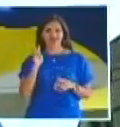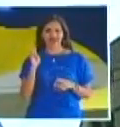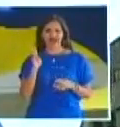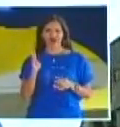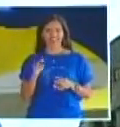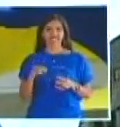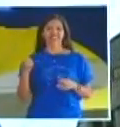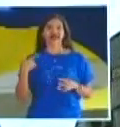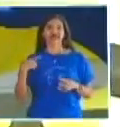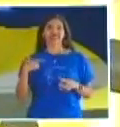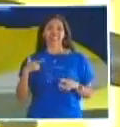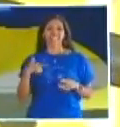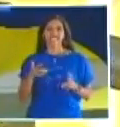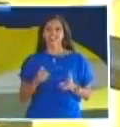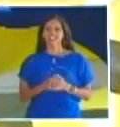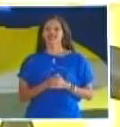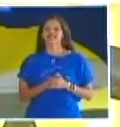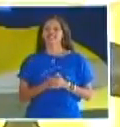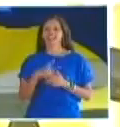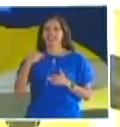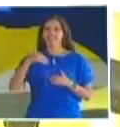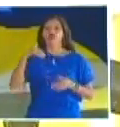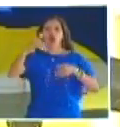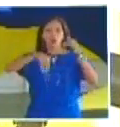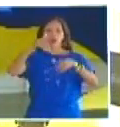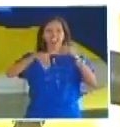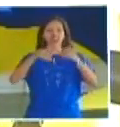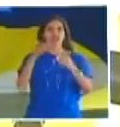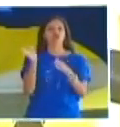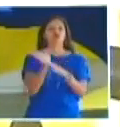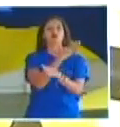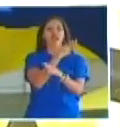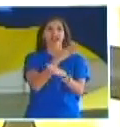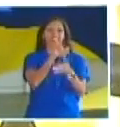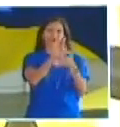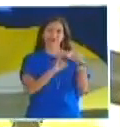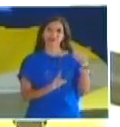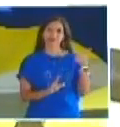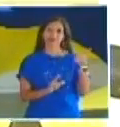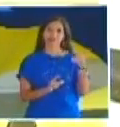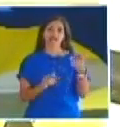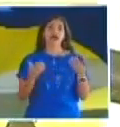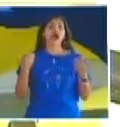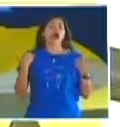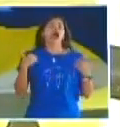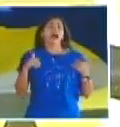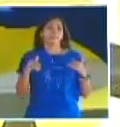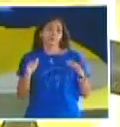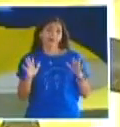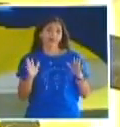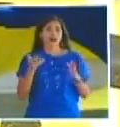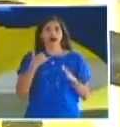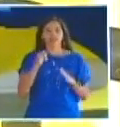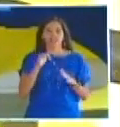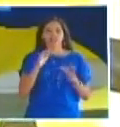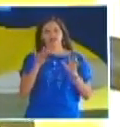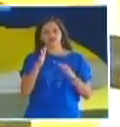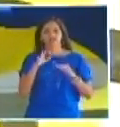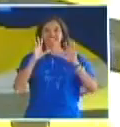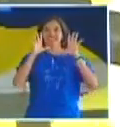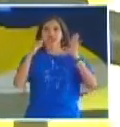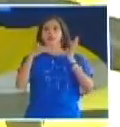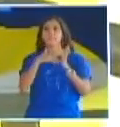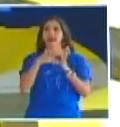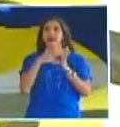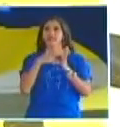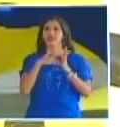que tenían derecho a votar estaban fuera del registro. Uh-huh. Apenas habían, no llegaban a 10.000,